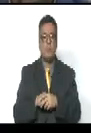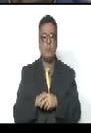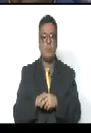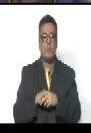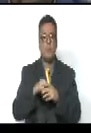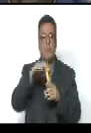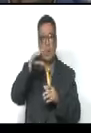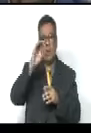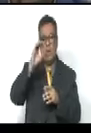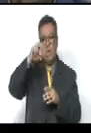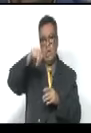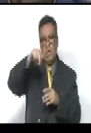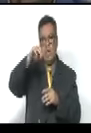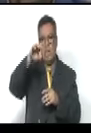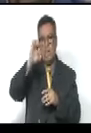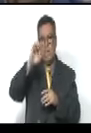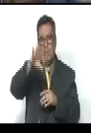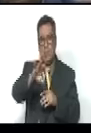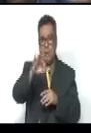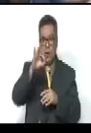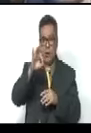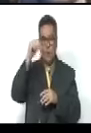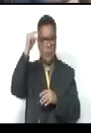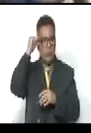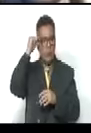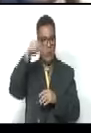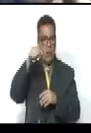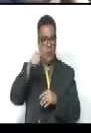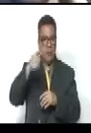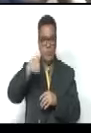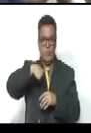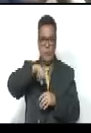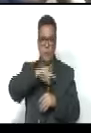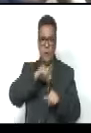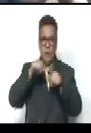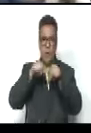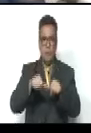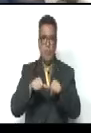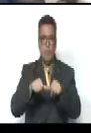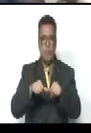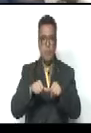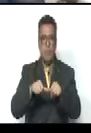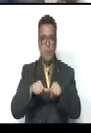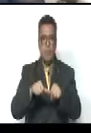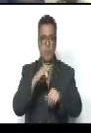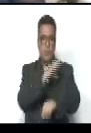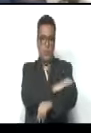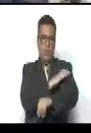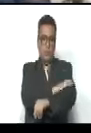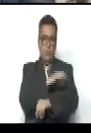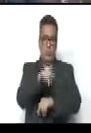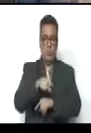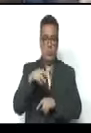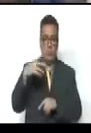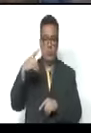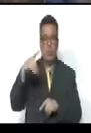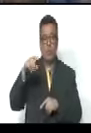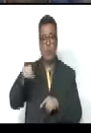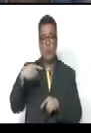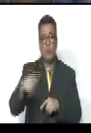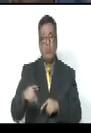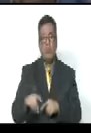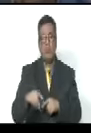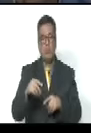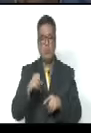El CNE acaba de escoger una fecha y aquí está la oposición democrática, la